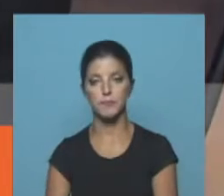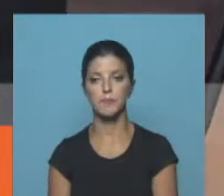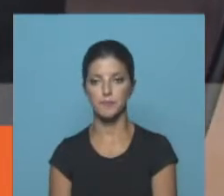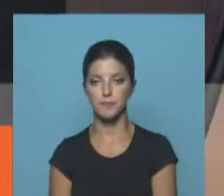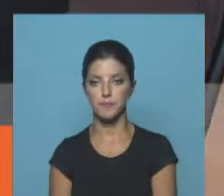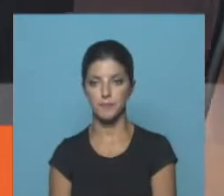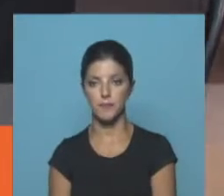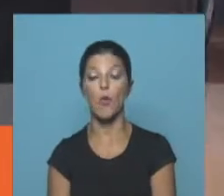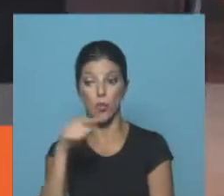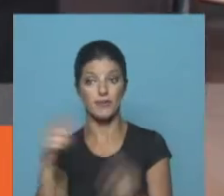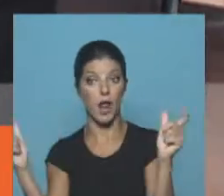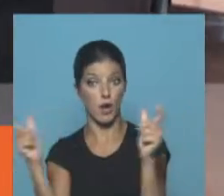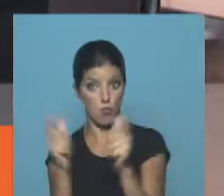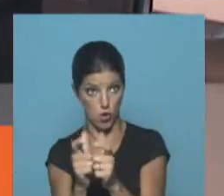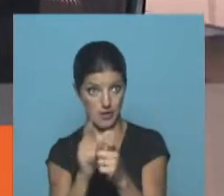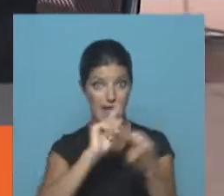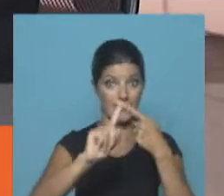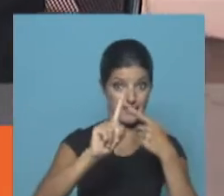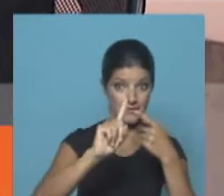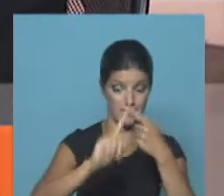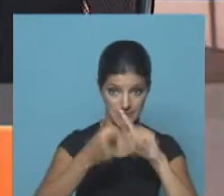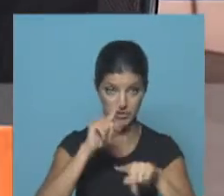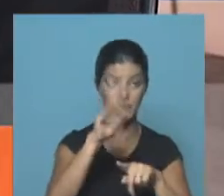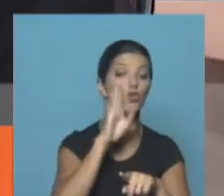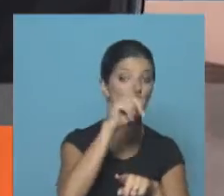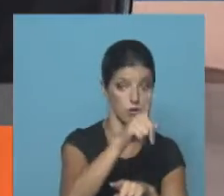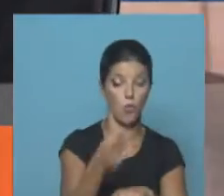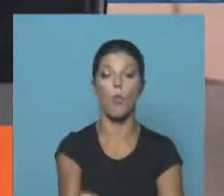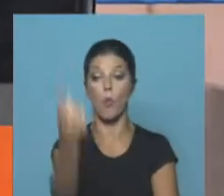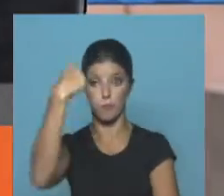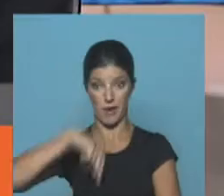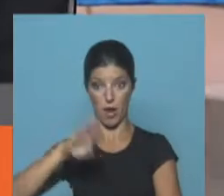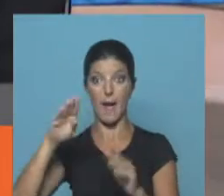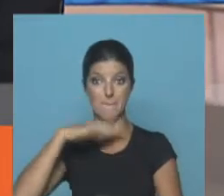después de estas reuniones del canciller de Estados Unidos en México, ya hablan,